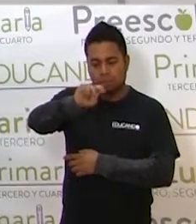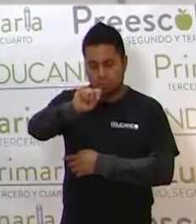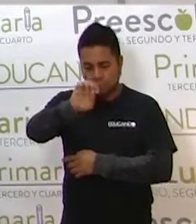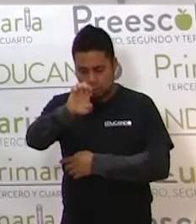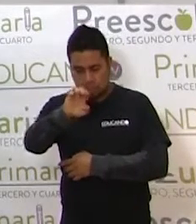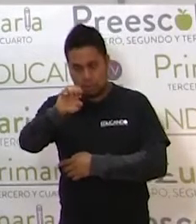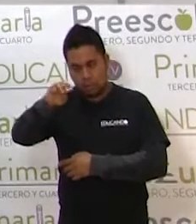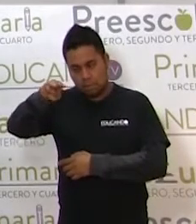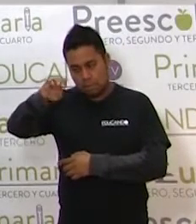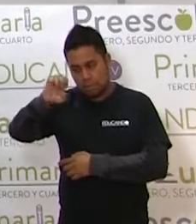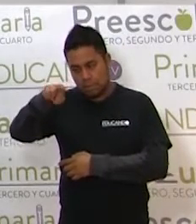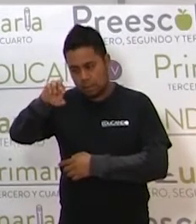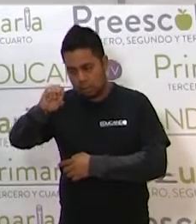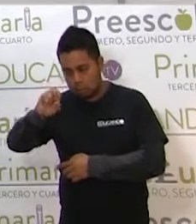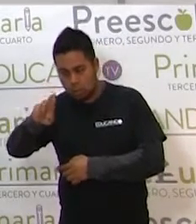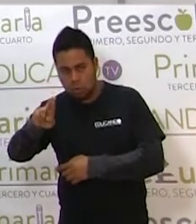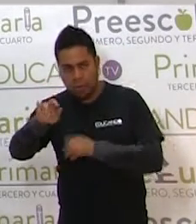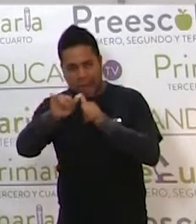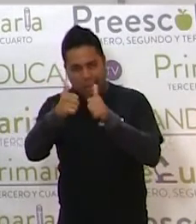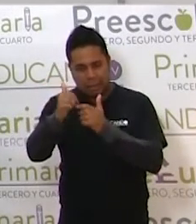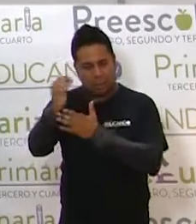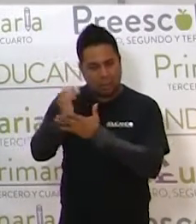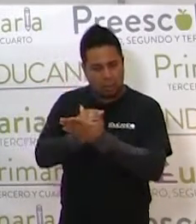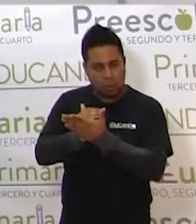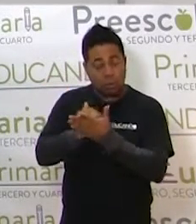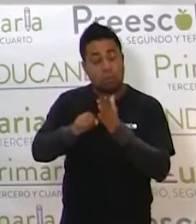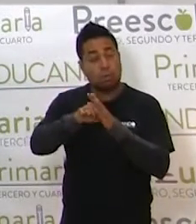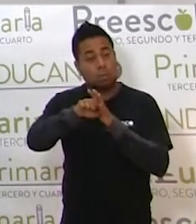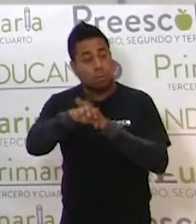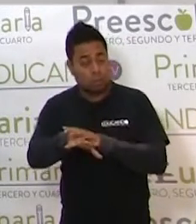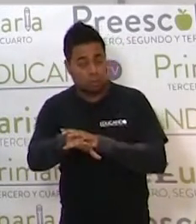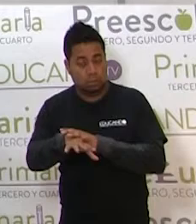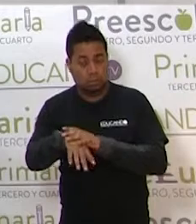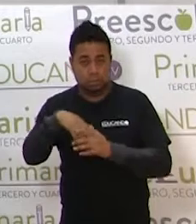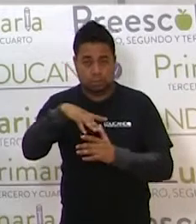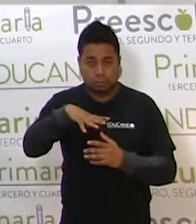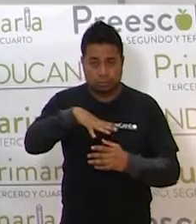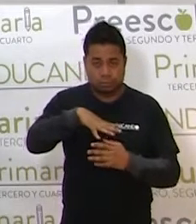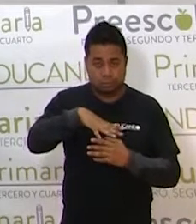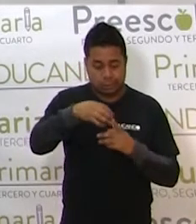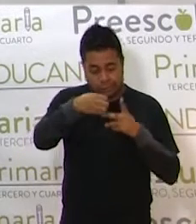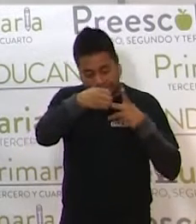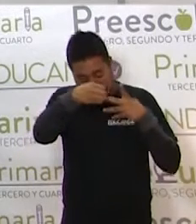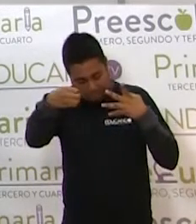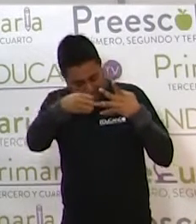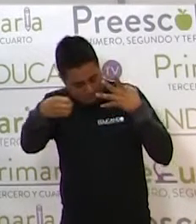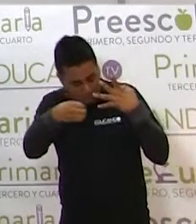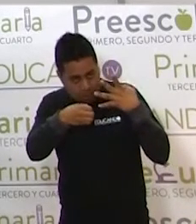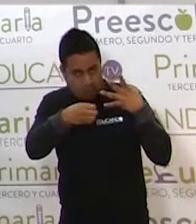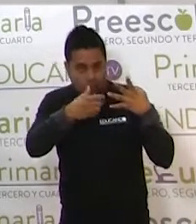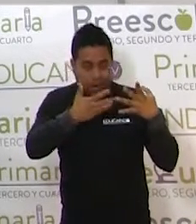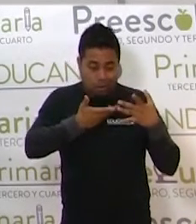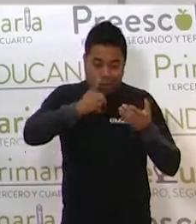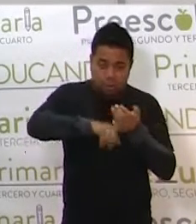bien y aquellos que tengan de 9 a